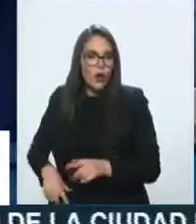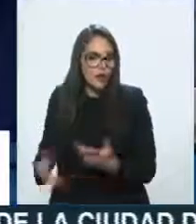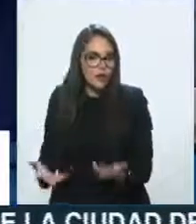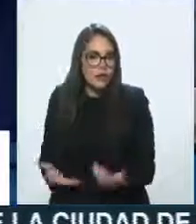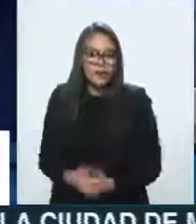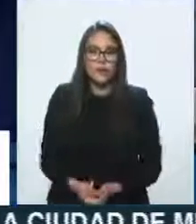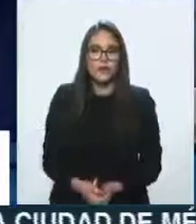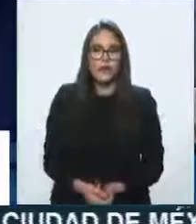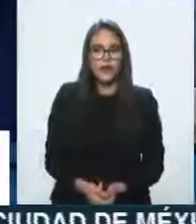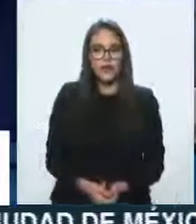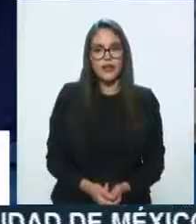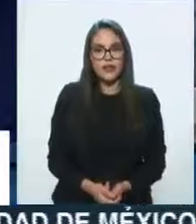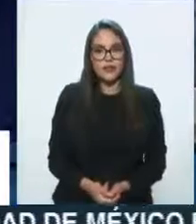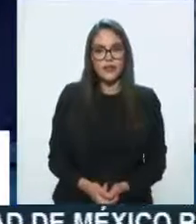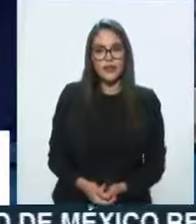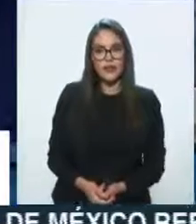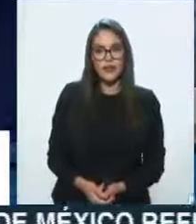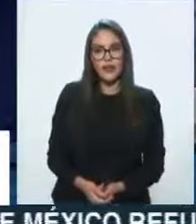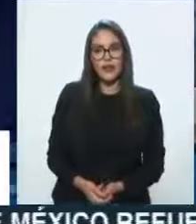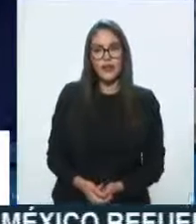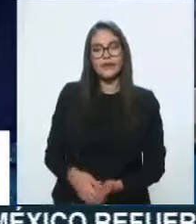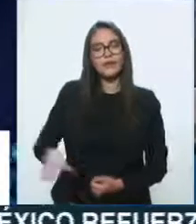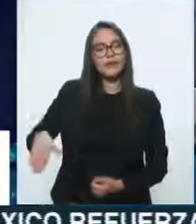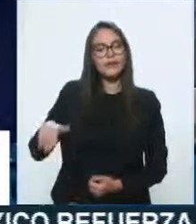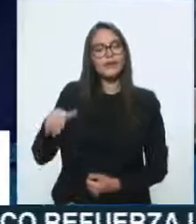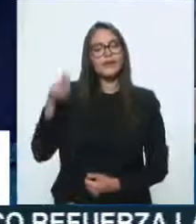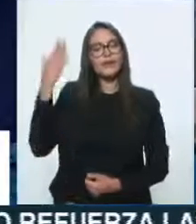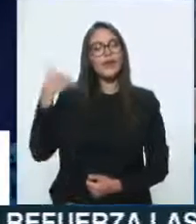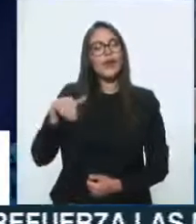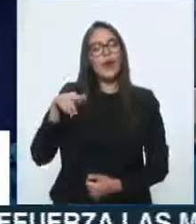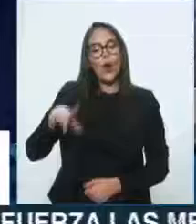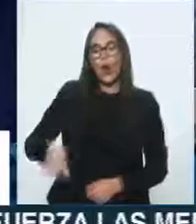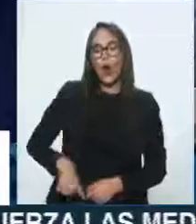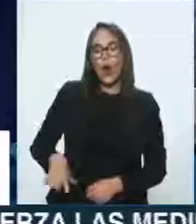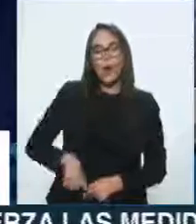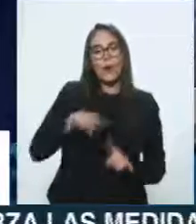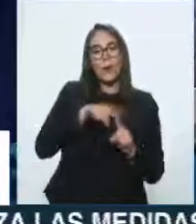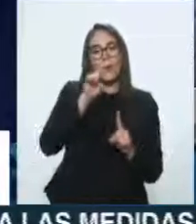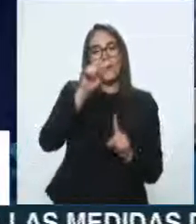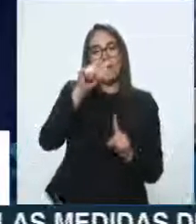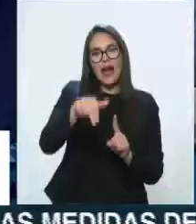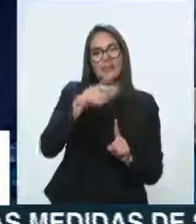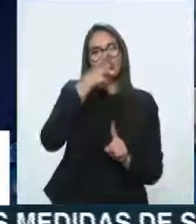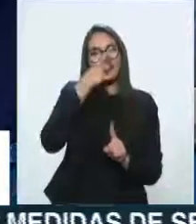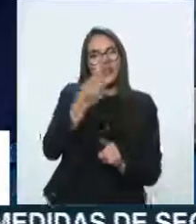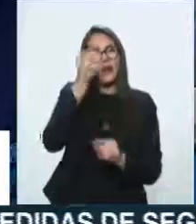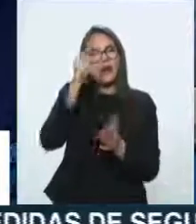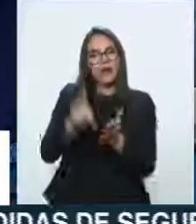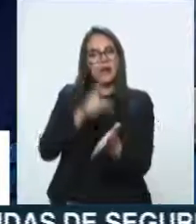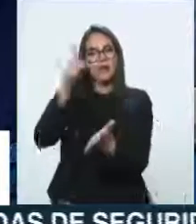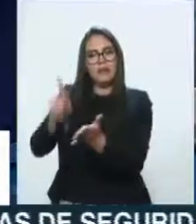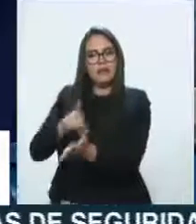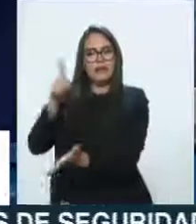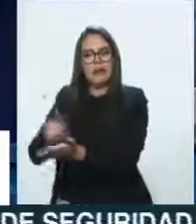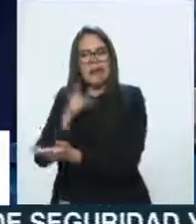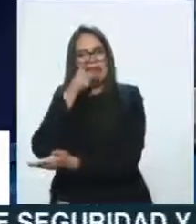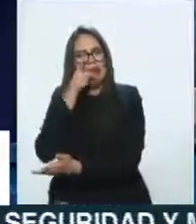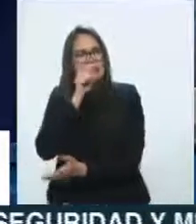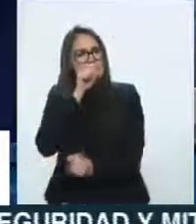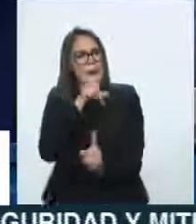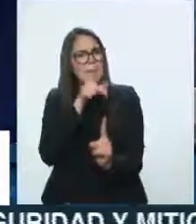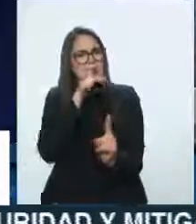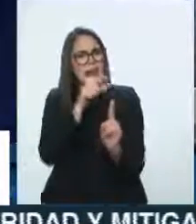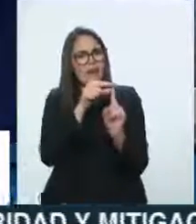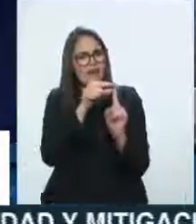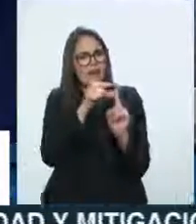video del GOAN, ¿no?, de los gobernadores de Acción Nacional, en el que repiten 31 veces la palabra libertad,